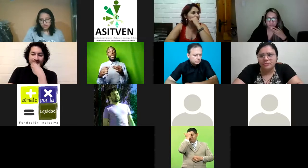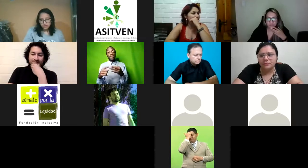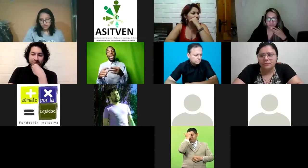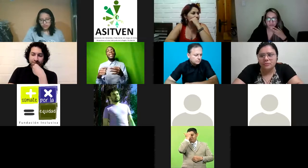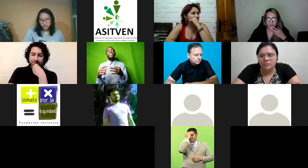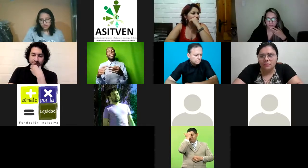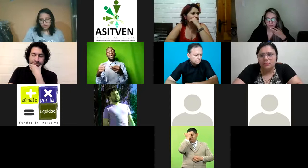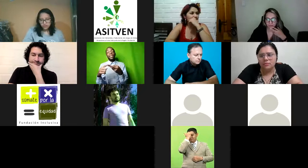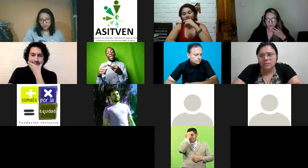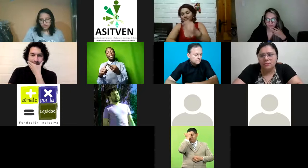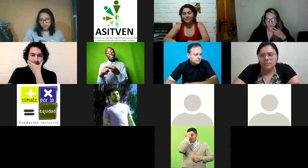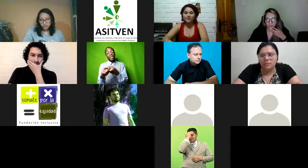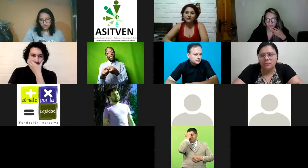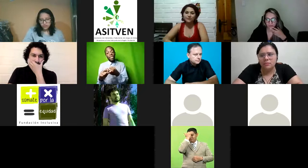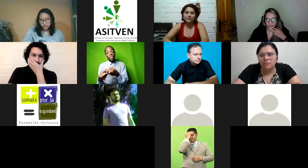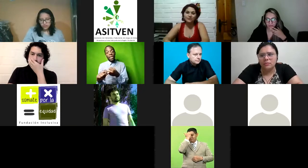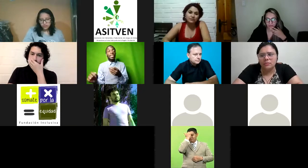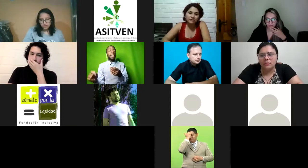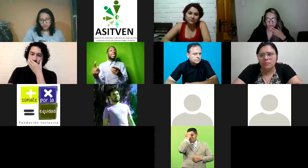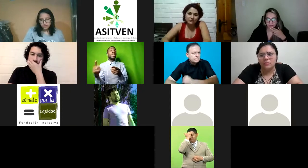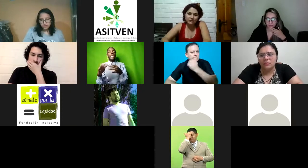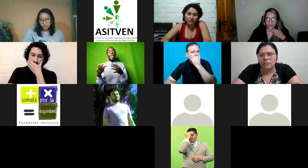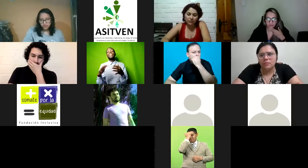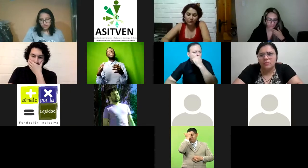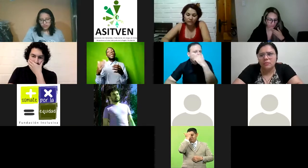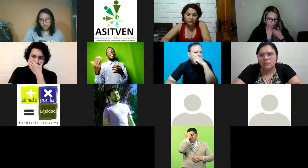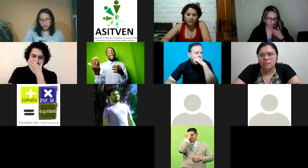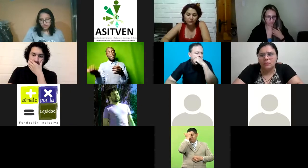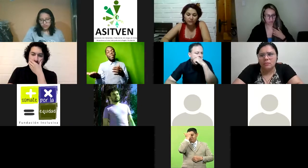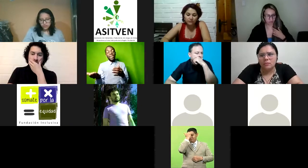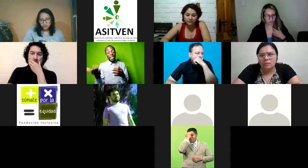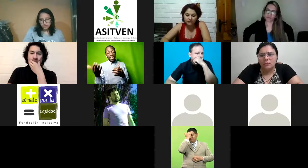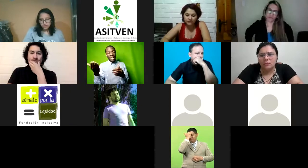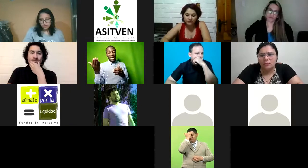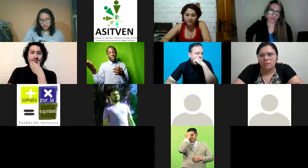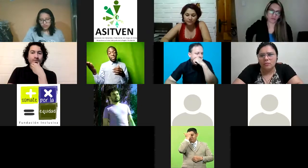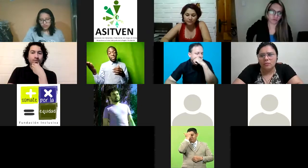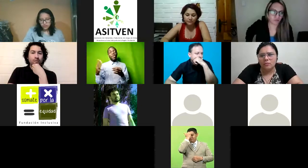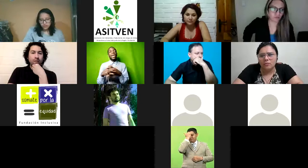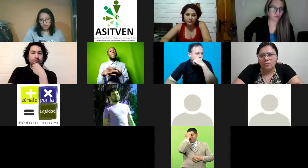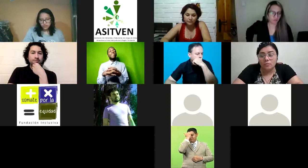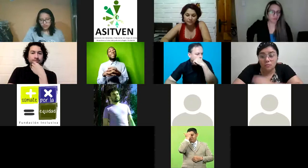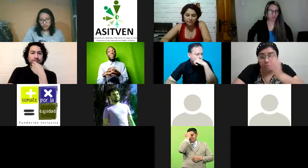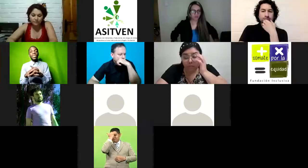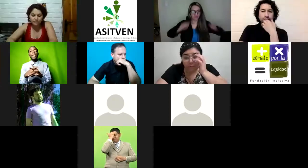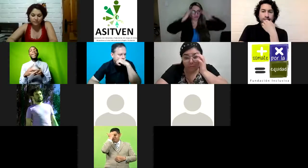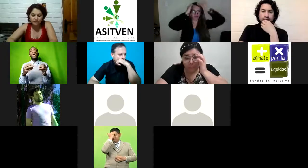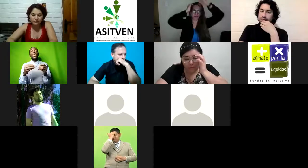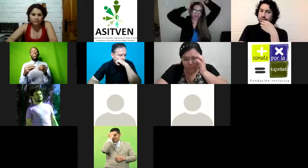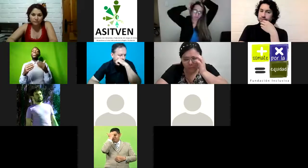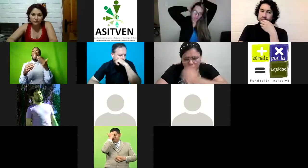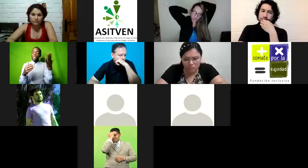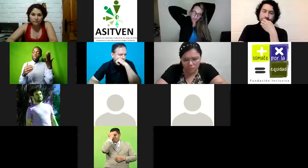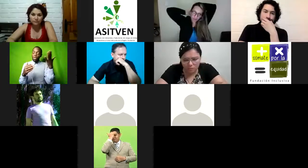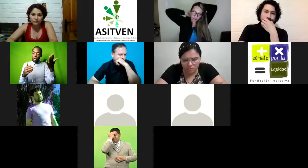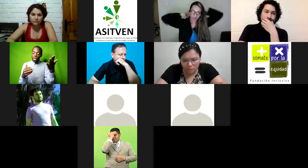señas internacionales, de la certificación de intérpretes de señas internacionales, la presidenta en ese momento, que era Deborah Russell,